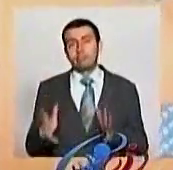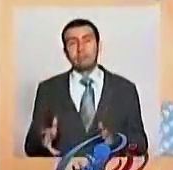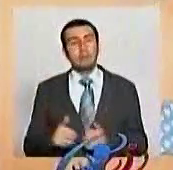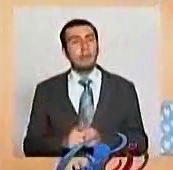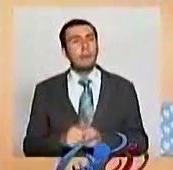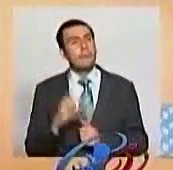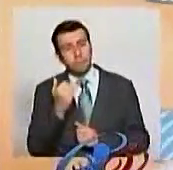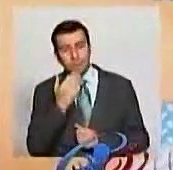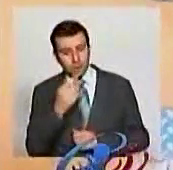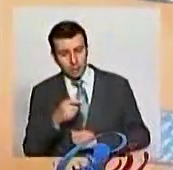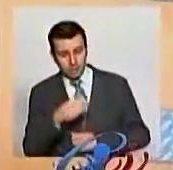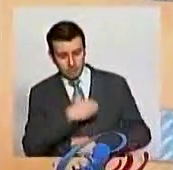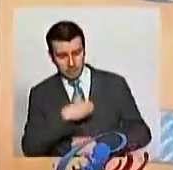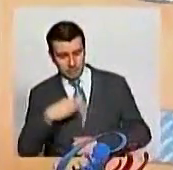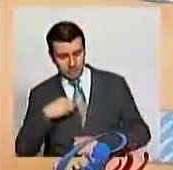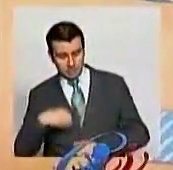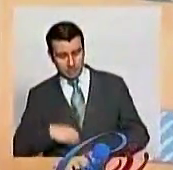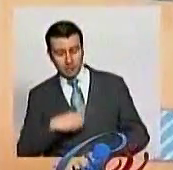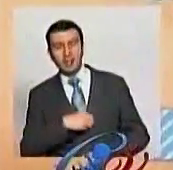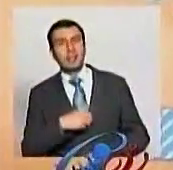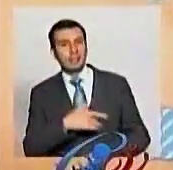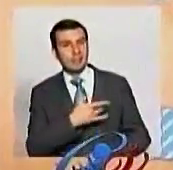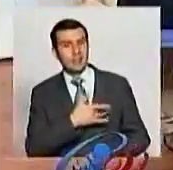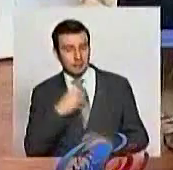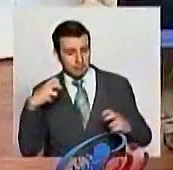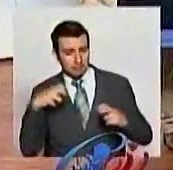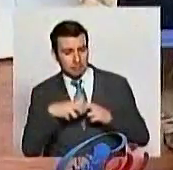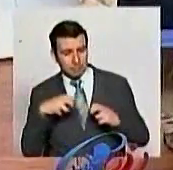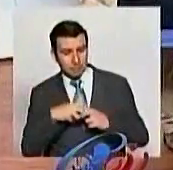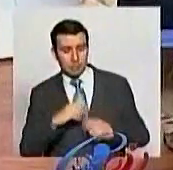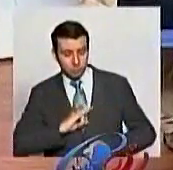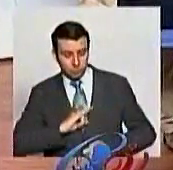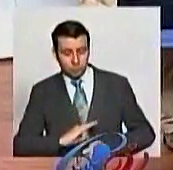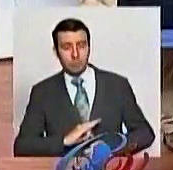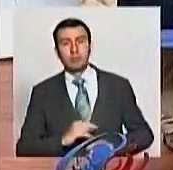unas fuentes de electricidad. Ahora, perdónenme, dejemos esta imagen ahí en la mano.